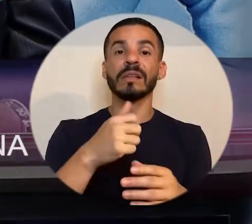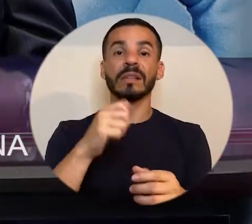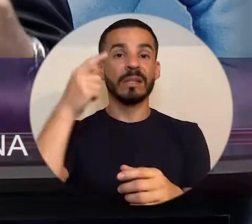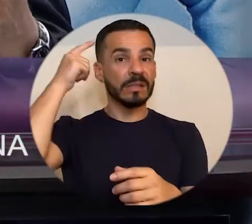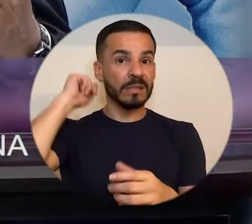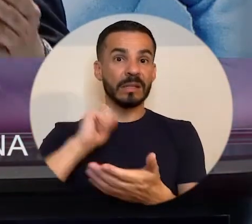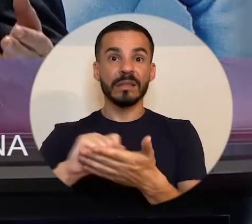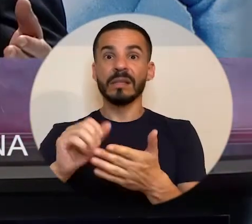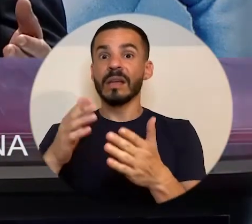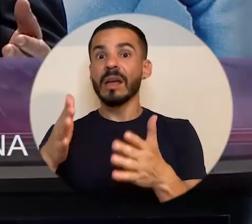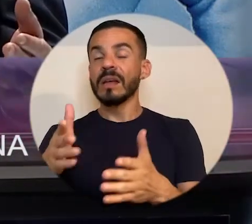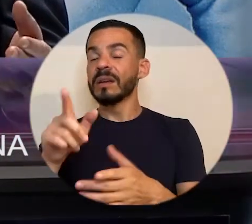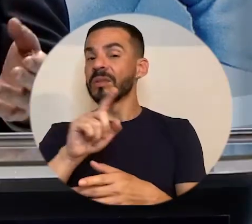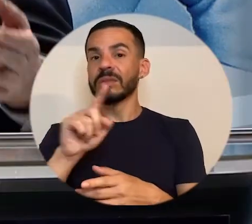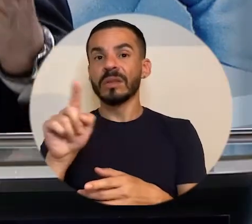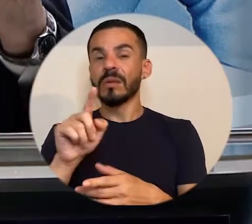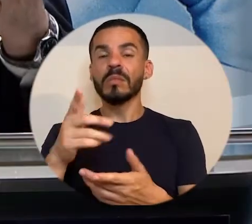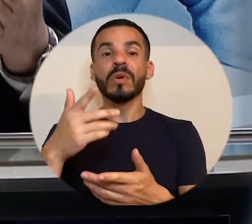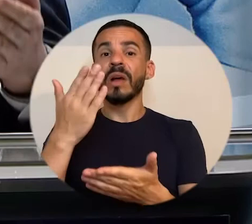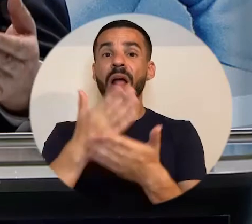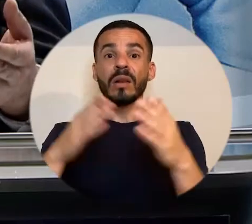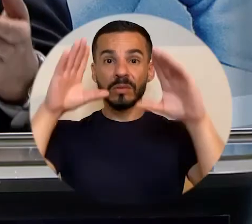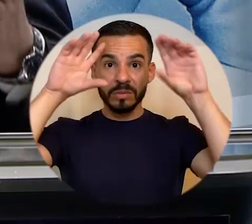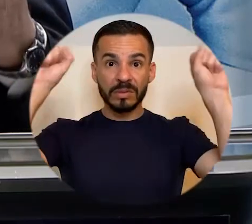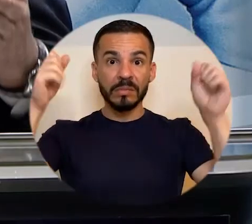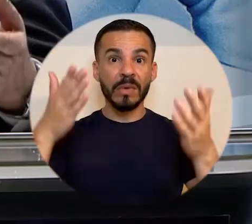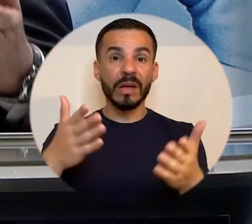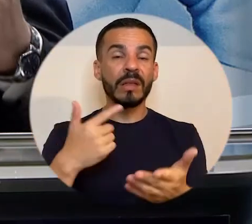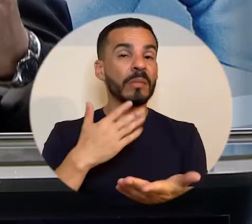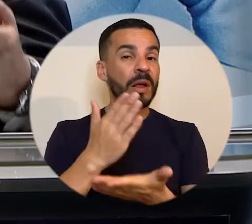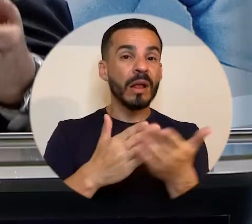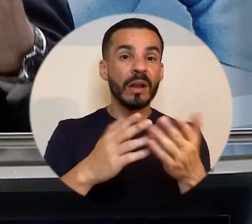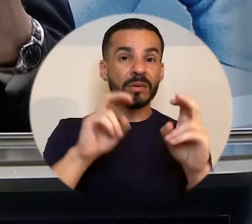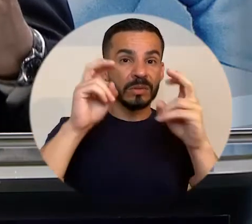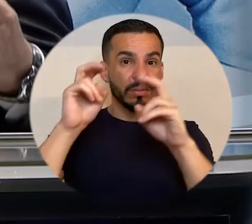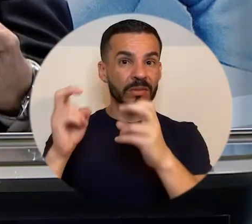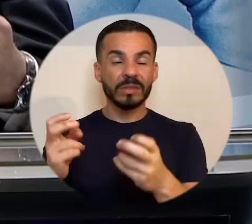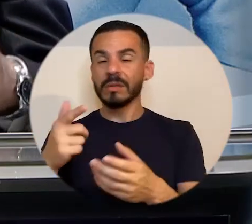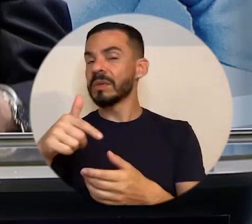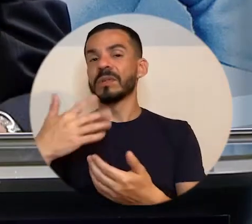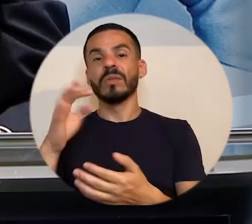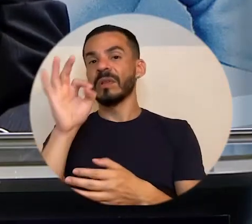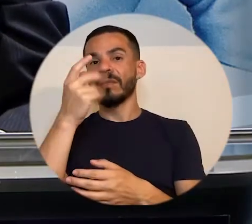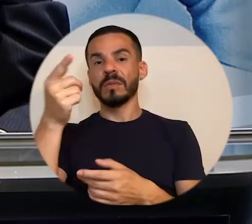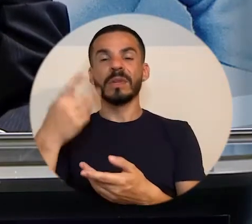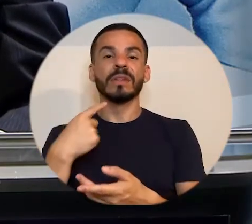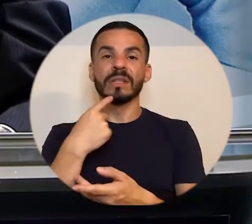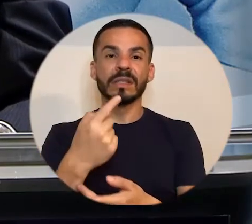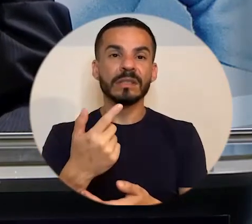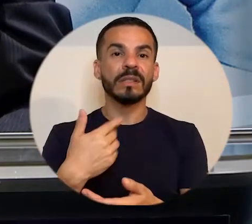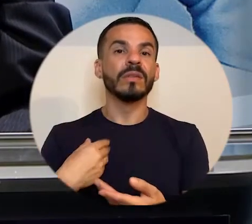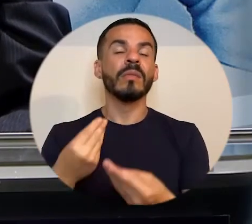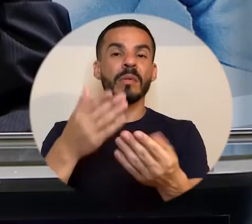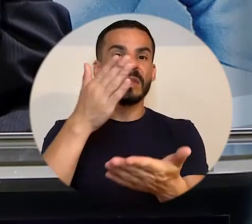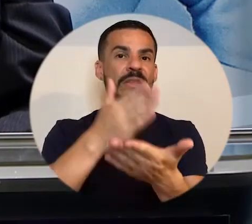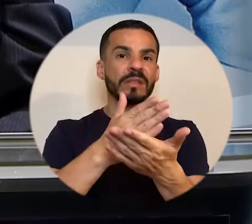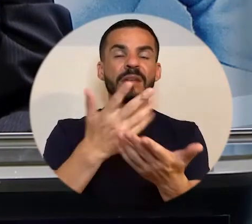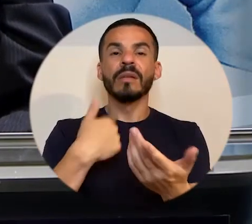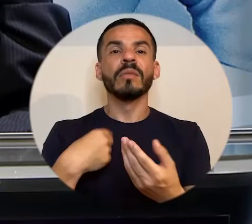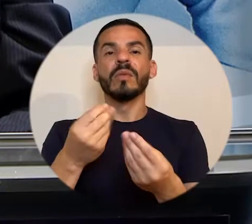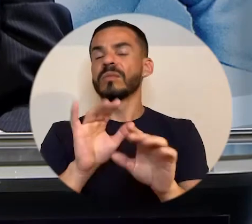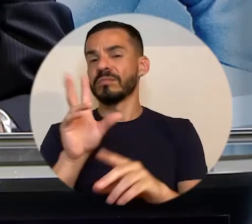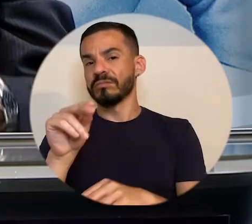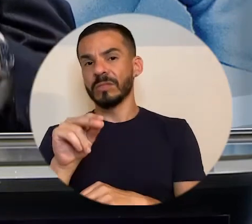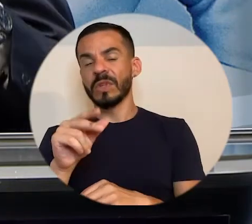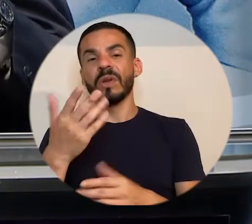el secretario de Estado tampoco. Y algunos embajadores que tienen para ciertos temas, no es el estilo de ellos de decirlo, les vamos a cerrar tal cosa,